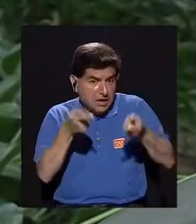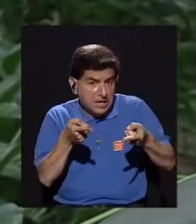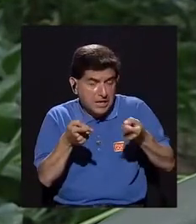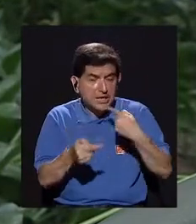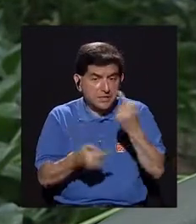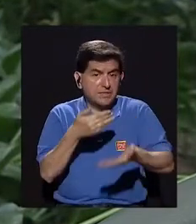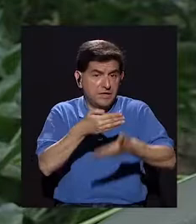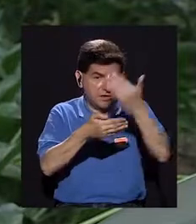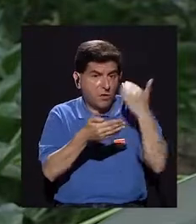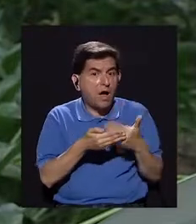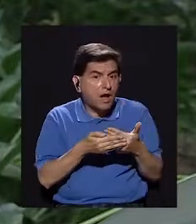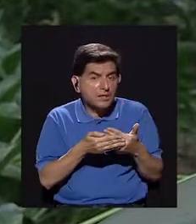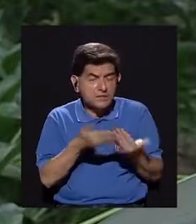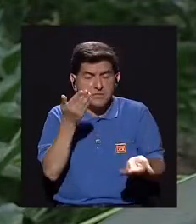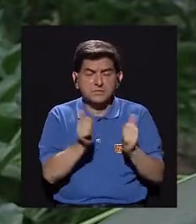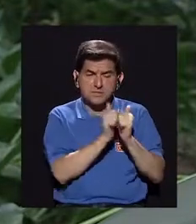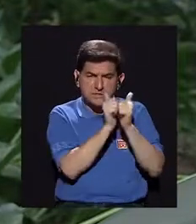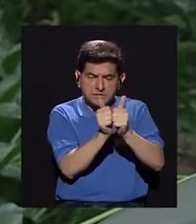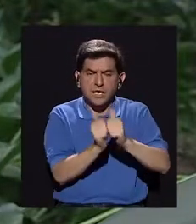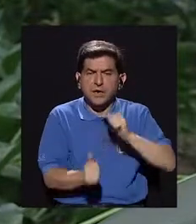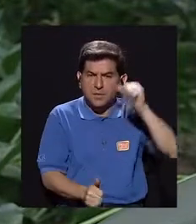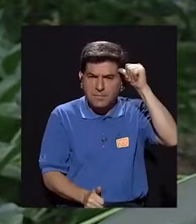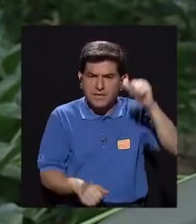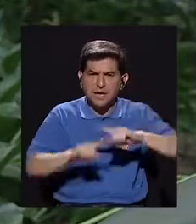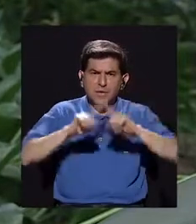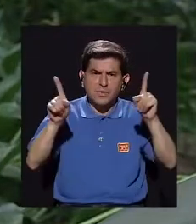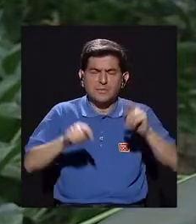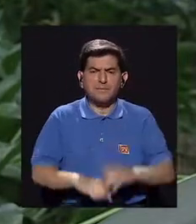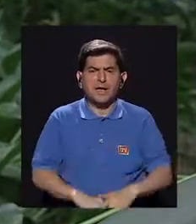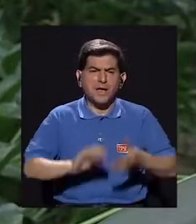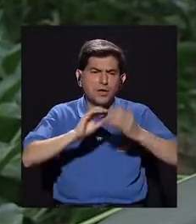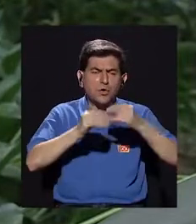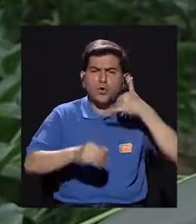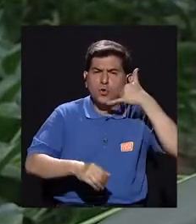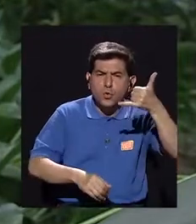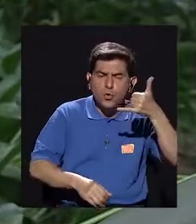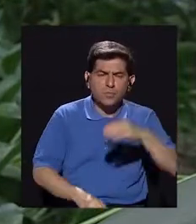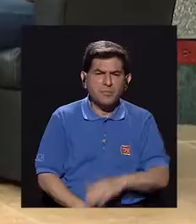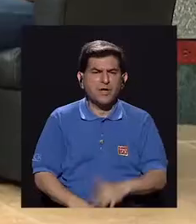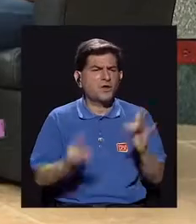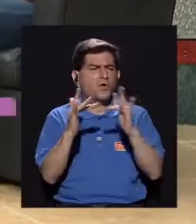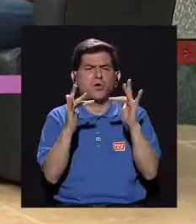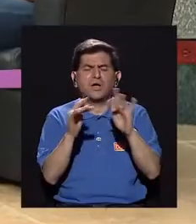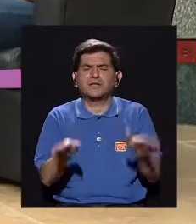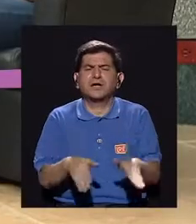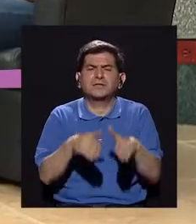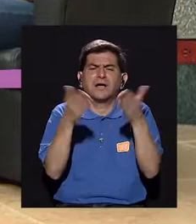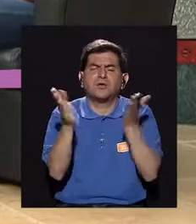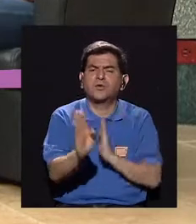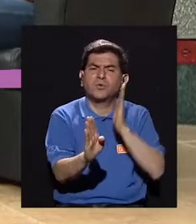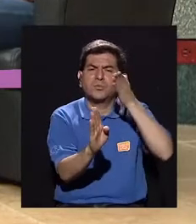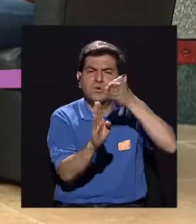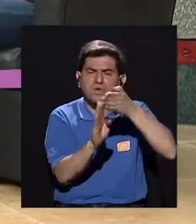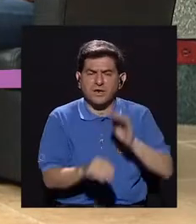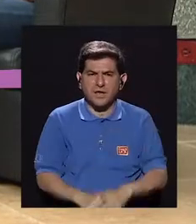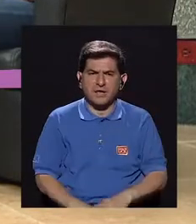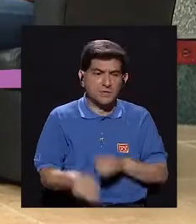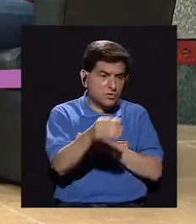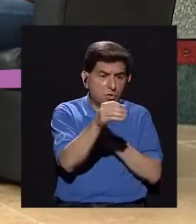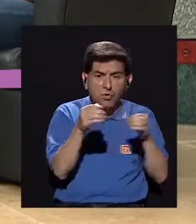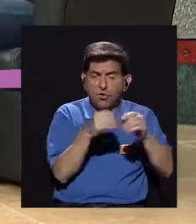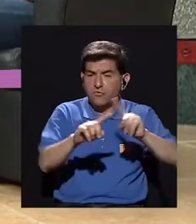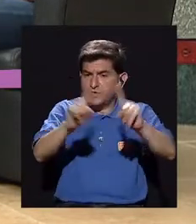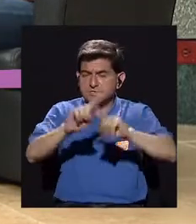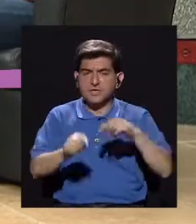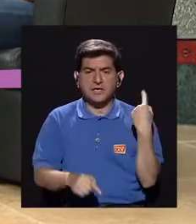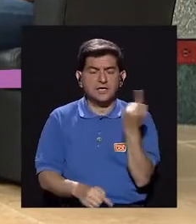al IAFA? Como usted mencionaba ahora, que puede ir acompañado de un adulto, pero ¿algún número de teléfono o cómo contactarlos a ustedes directamente? ¿Hay